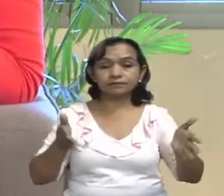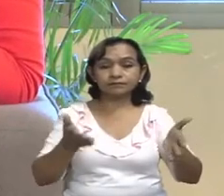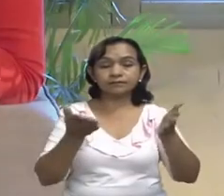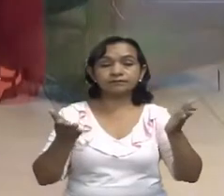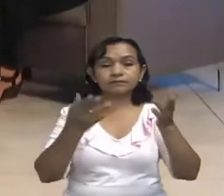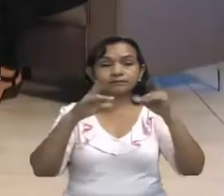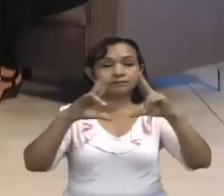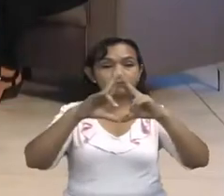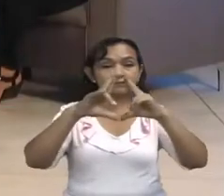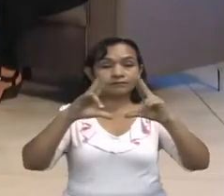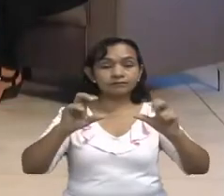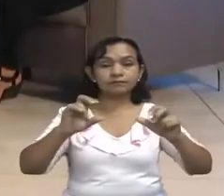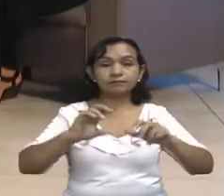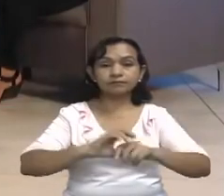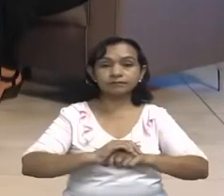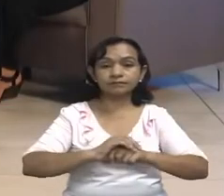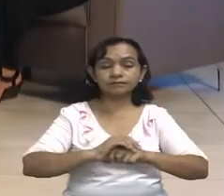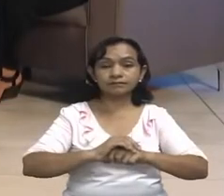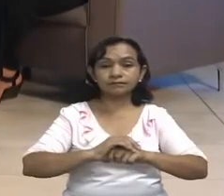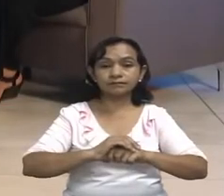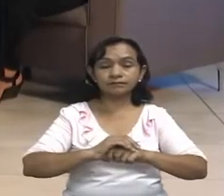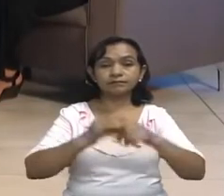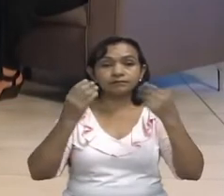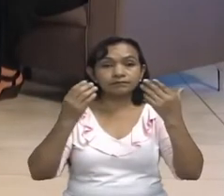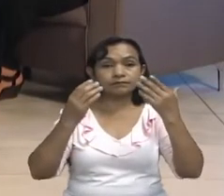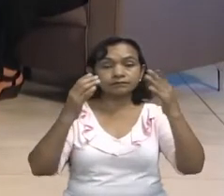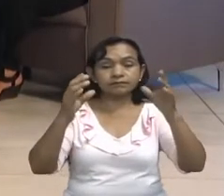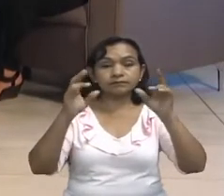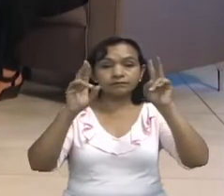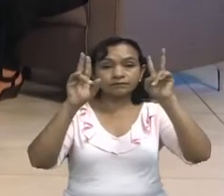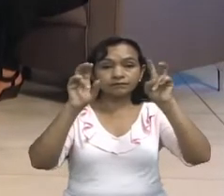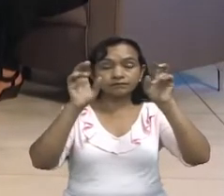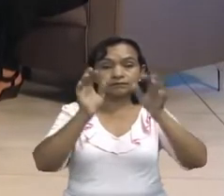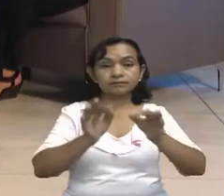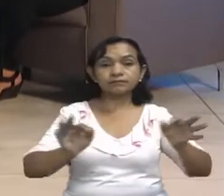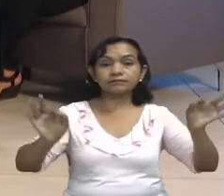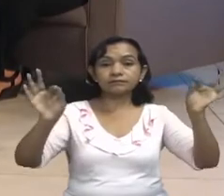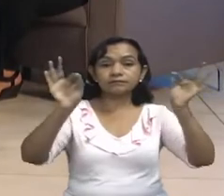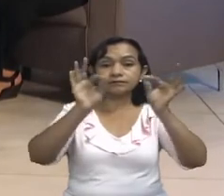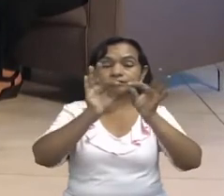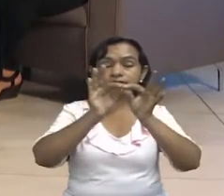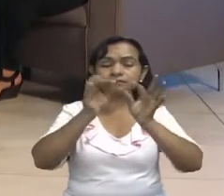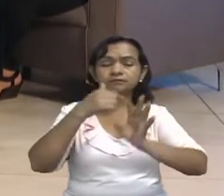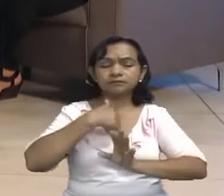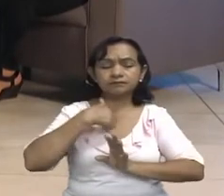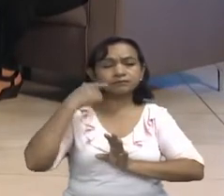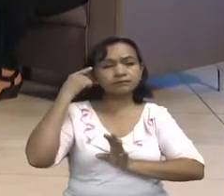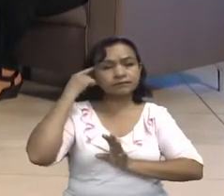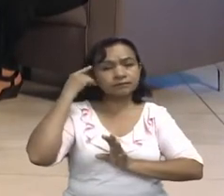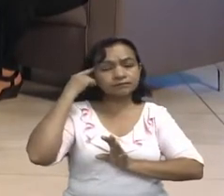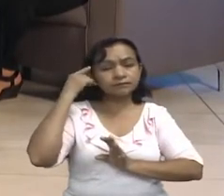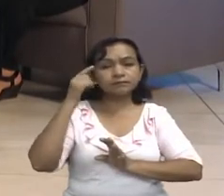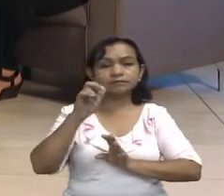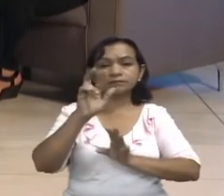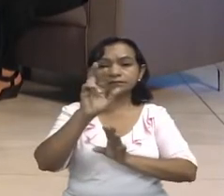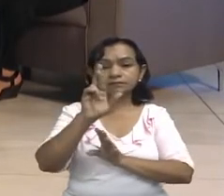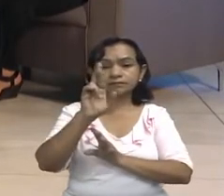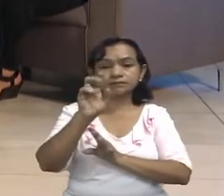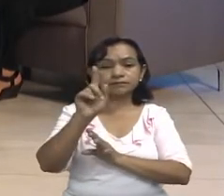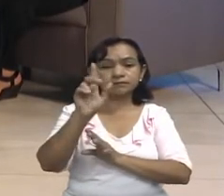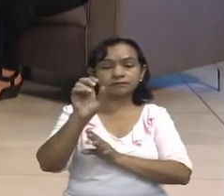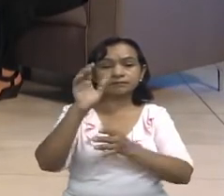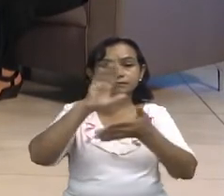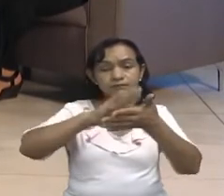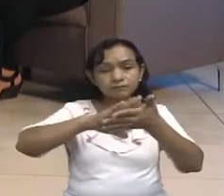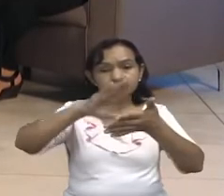país, y creo que es uno de los temas principales y creo que también es otro de los retos la capacitación,